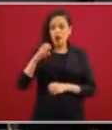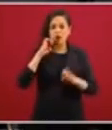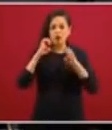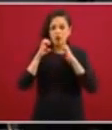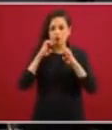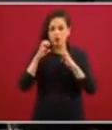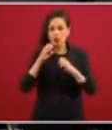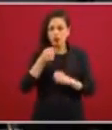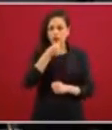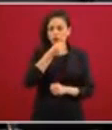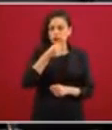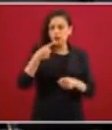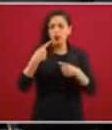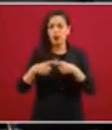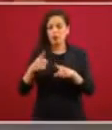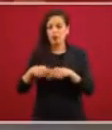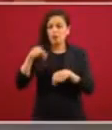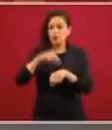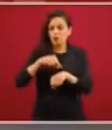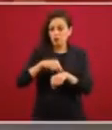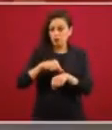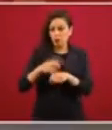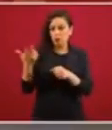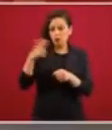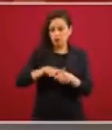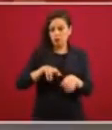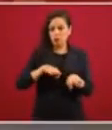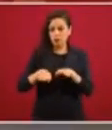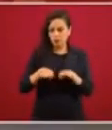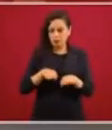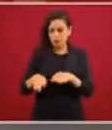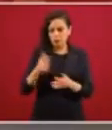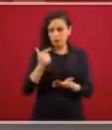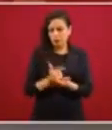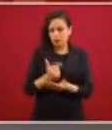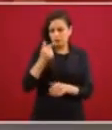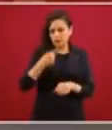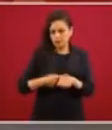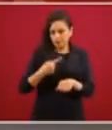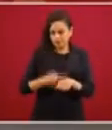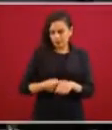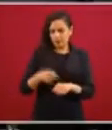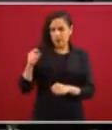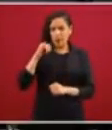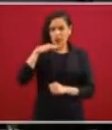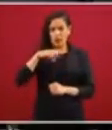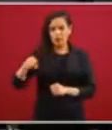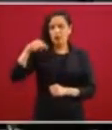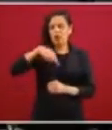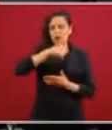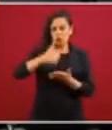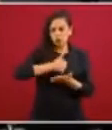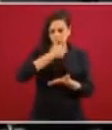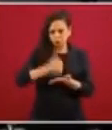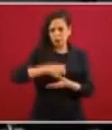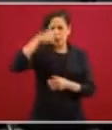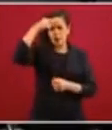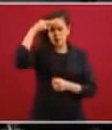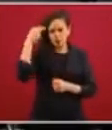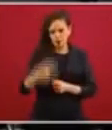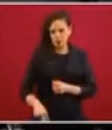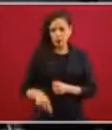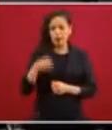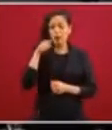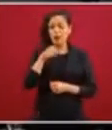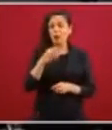a varios doctores anestesiólogos e internistas del IMSS, acá de la Ciudad de México, que en estos kits de